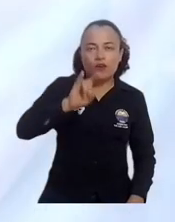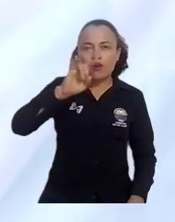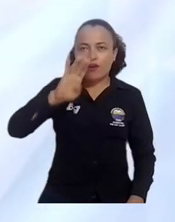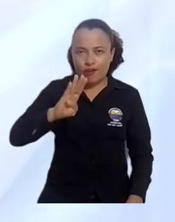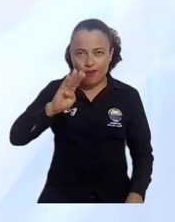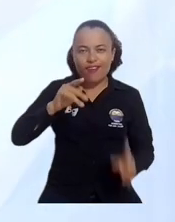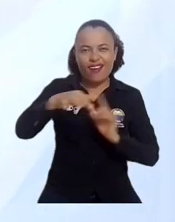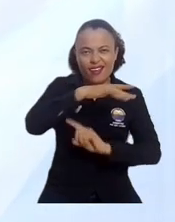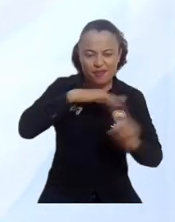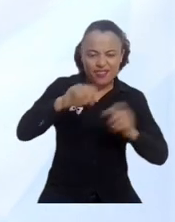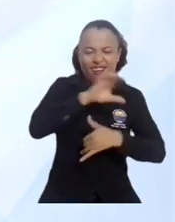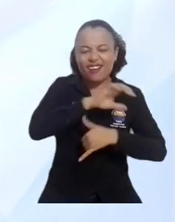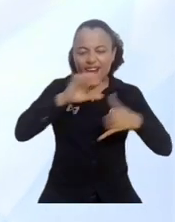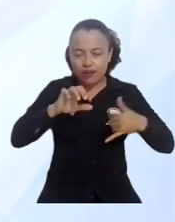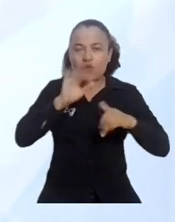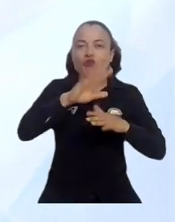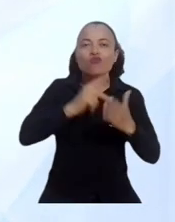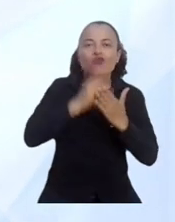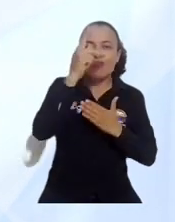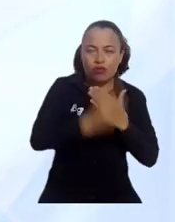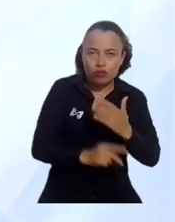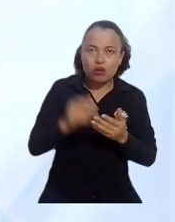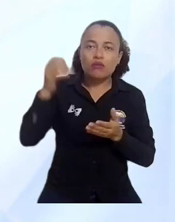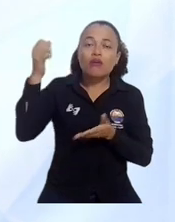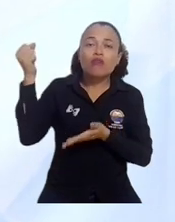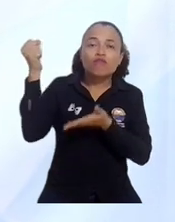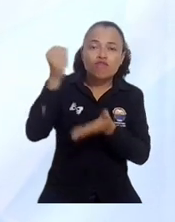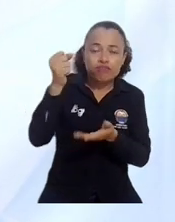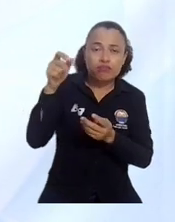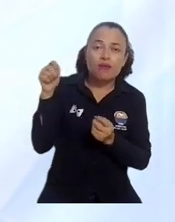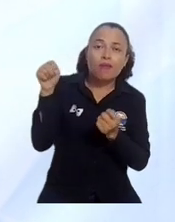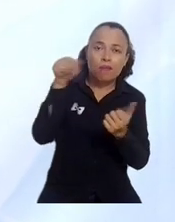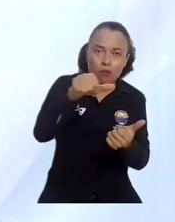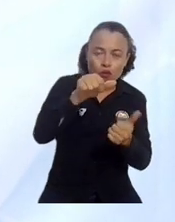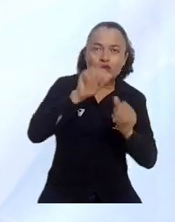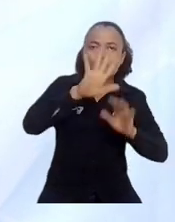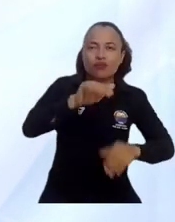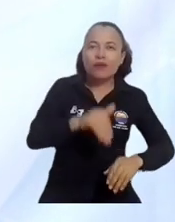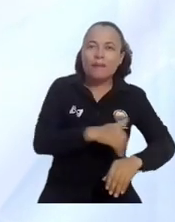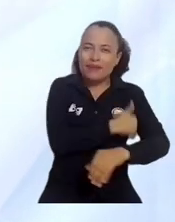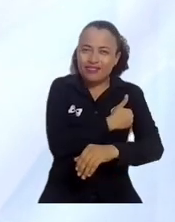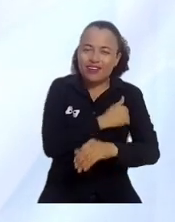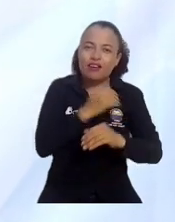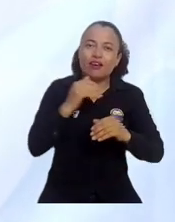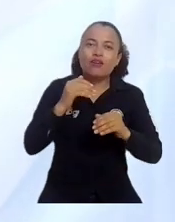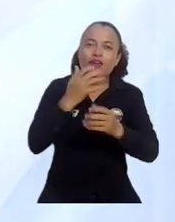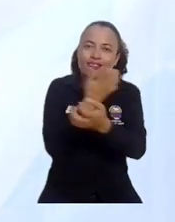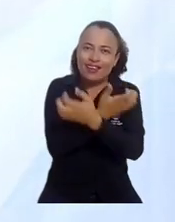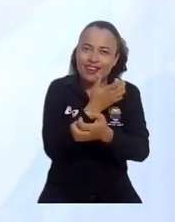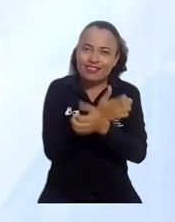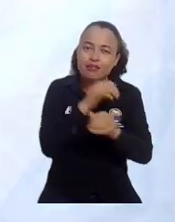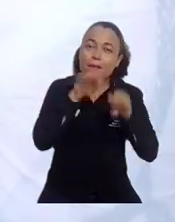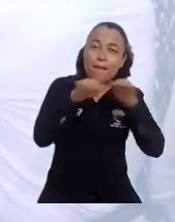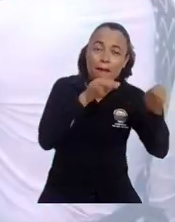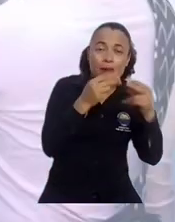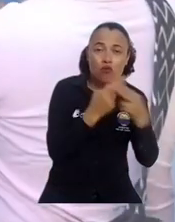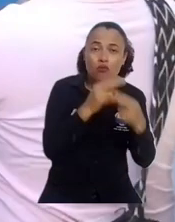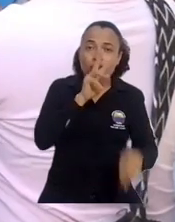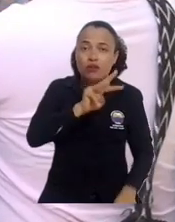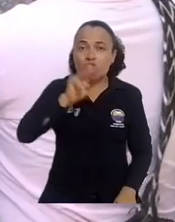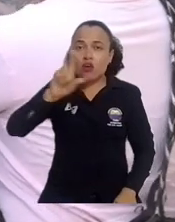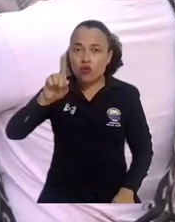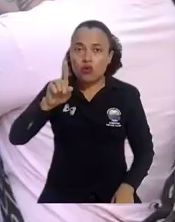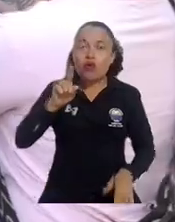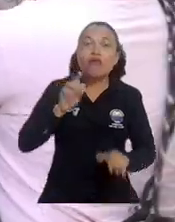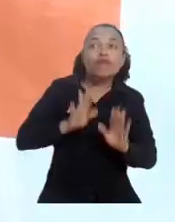Hub Ambiental del Caribe, pues ese es un proyecto financiado con recursos de regalías, proyecto que participó en la convocatoria 31